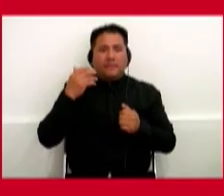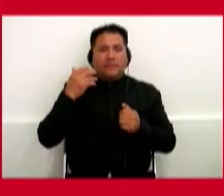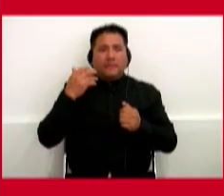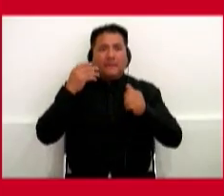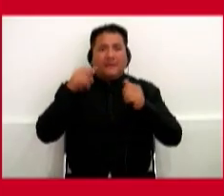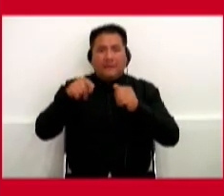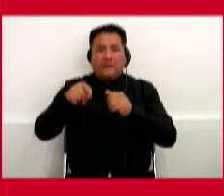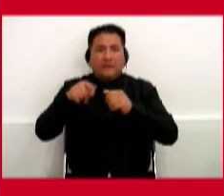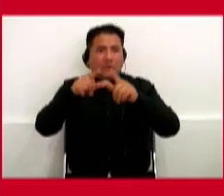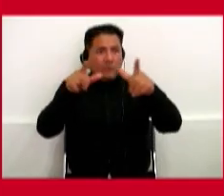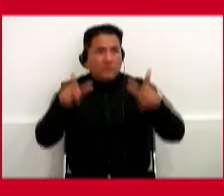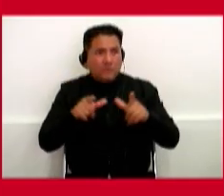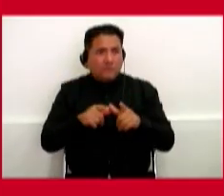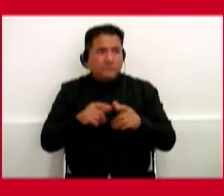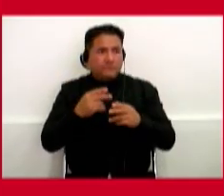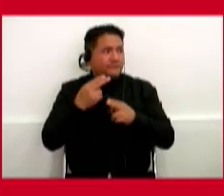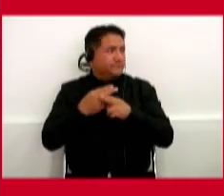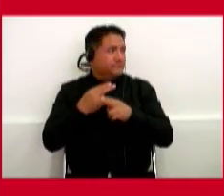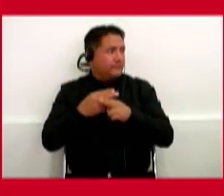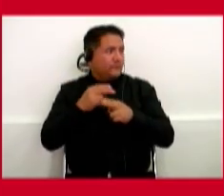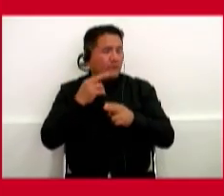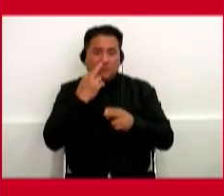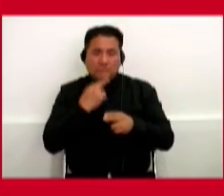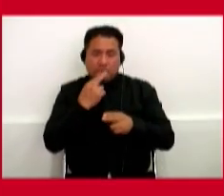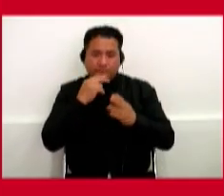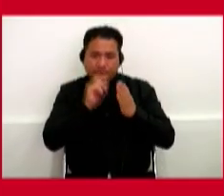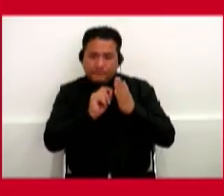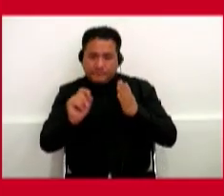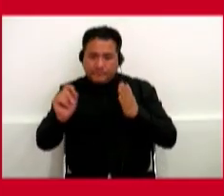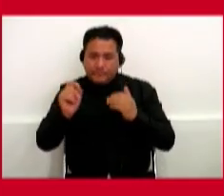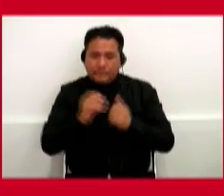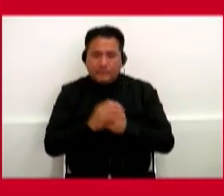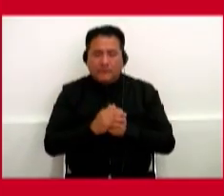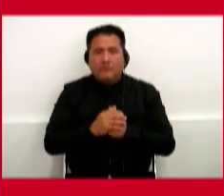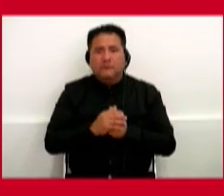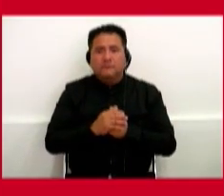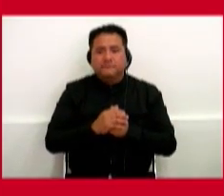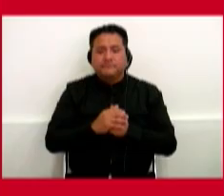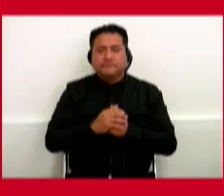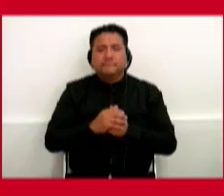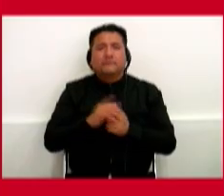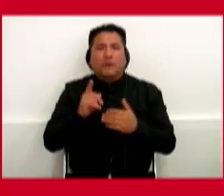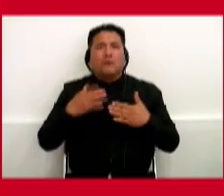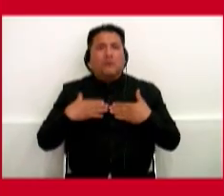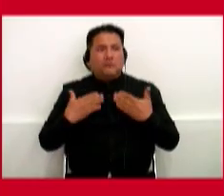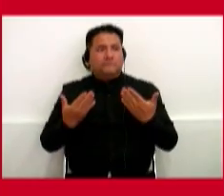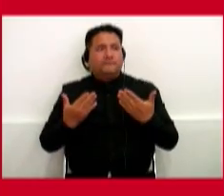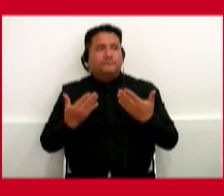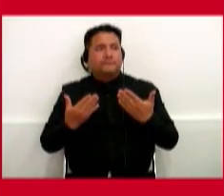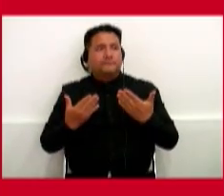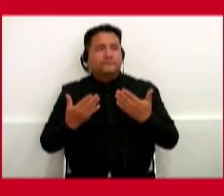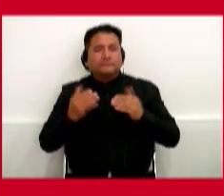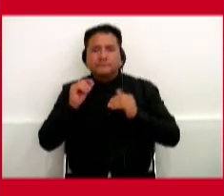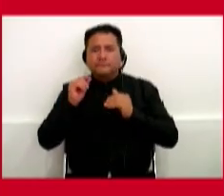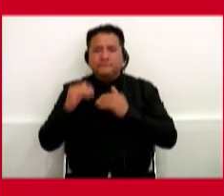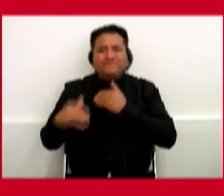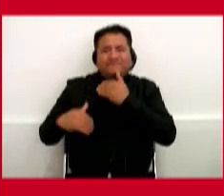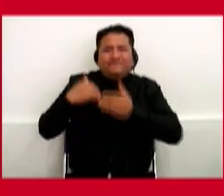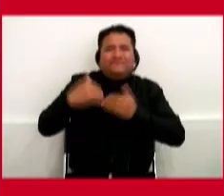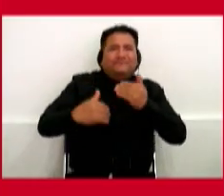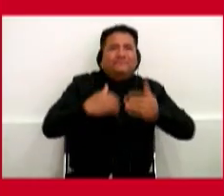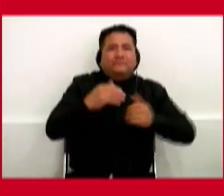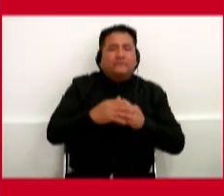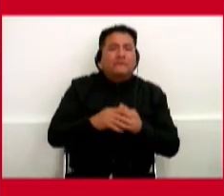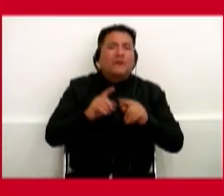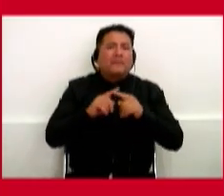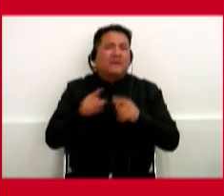no necesariamente se van a eliminar. Pueden ser estoqueados o pueden ser resecuenciados hacia el final de la vida de la mina o en otro momento. Por eso son